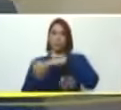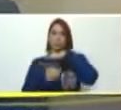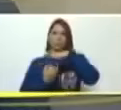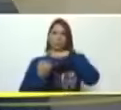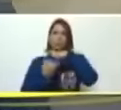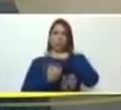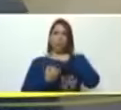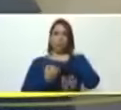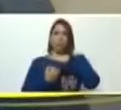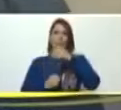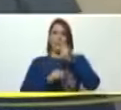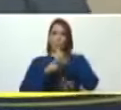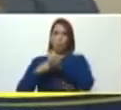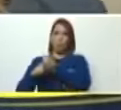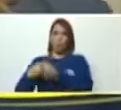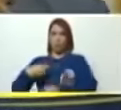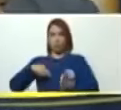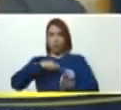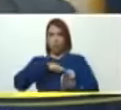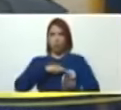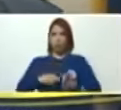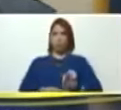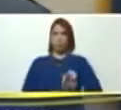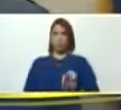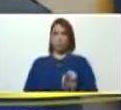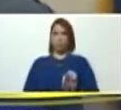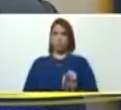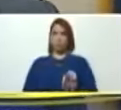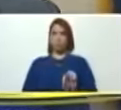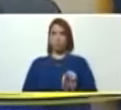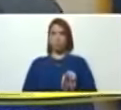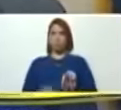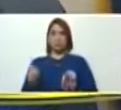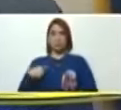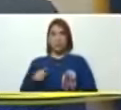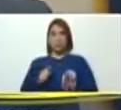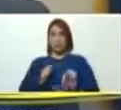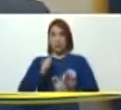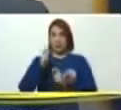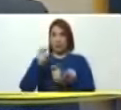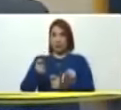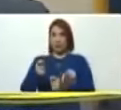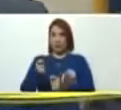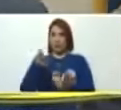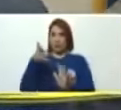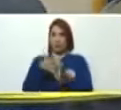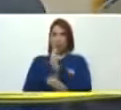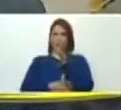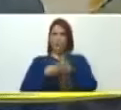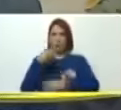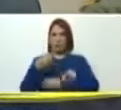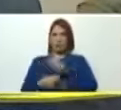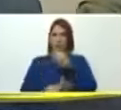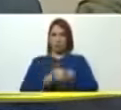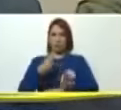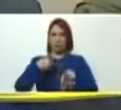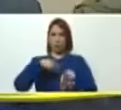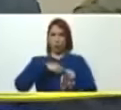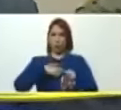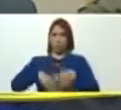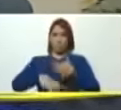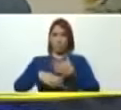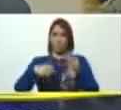con nosotros y que ya tienen su asignación de qué es lo que van a hacer y nosotros vamos a